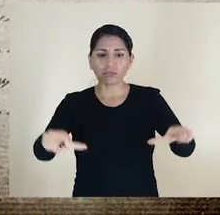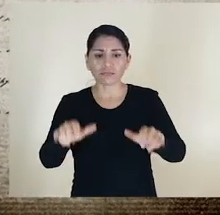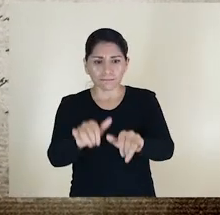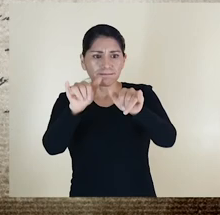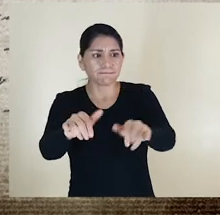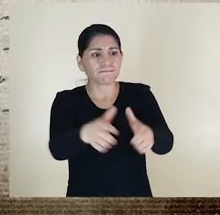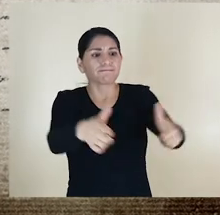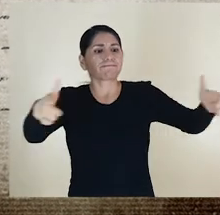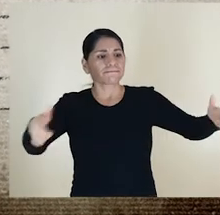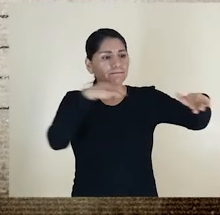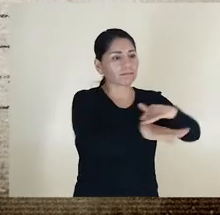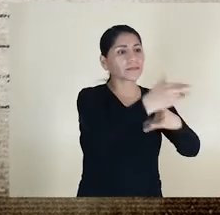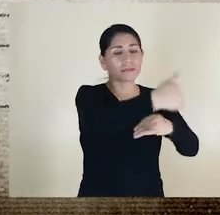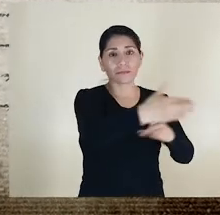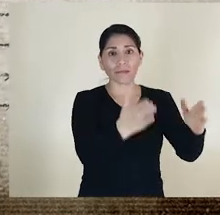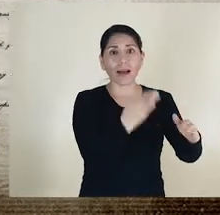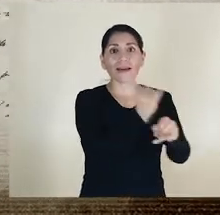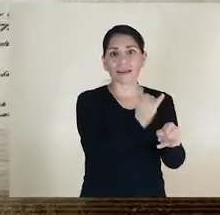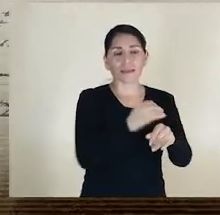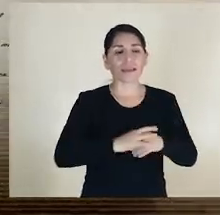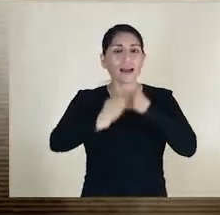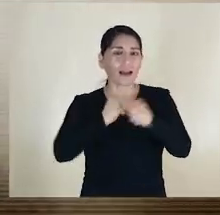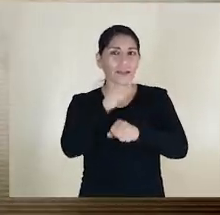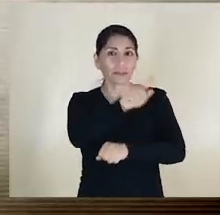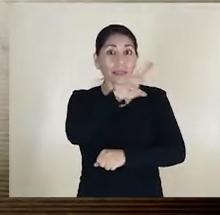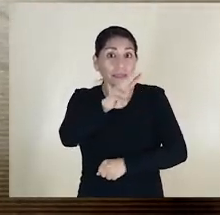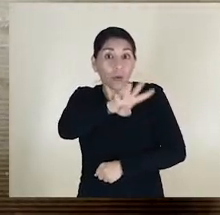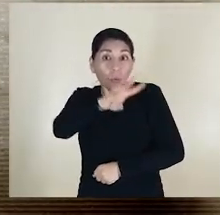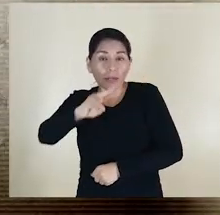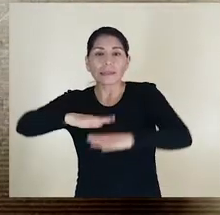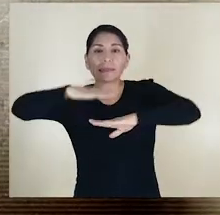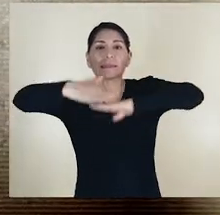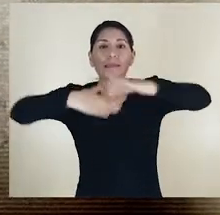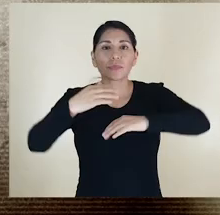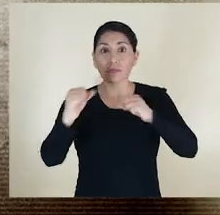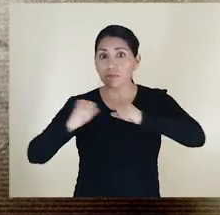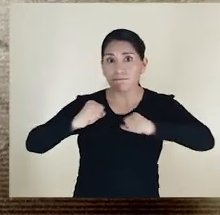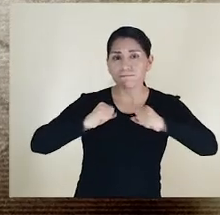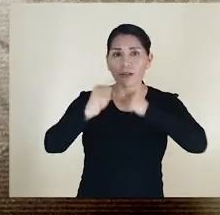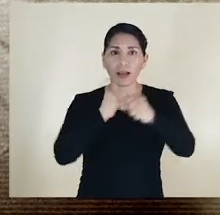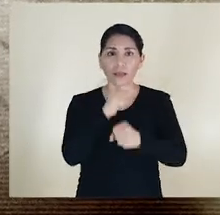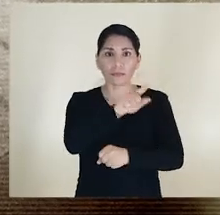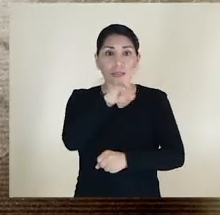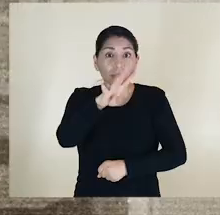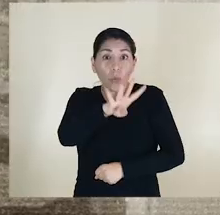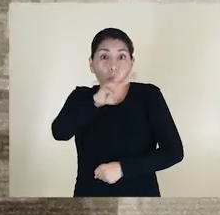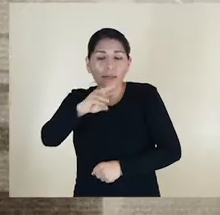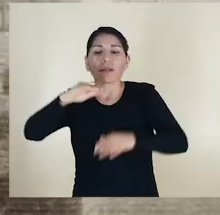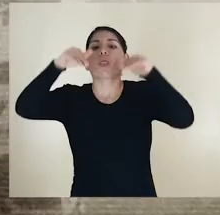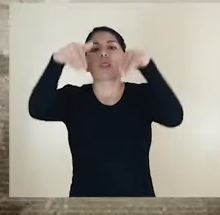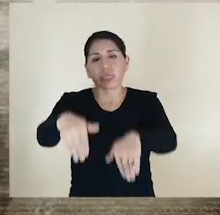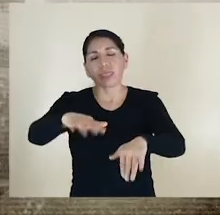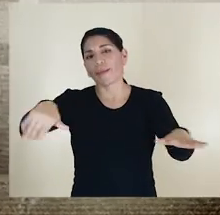gran manzana en donde está su capilla en 1646, y posteriormente en el terremoto de 1746, se